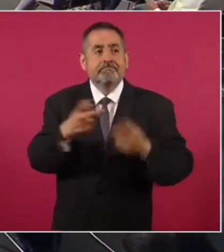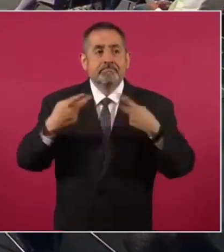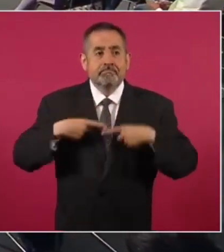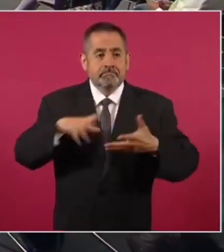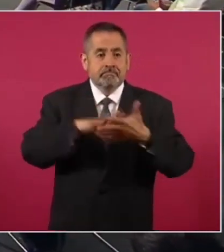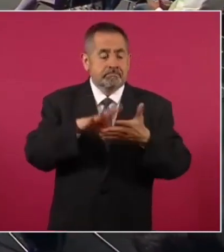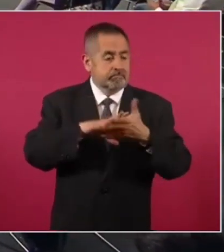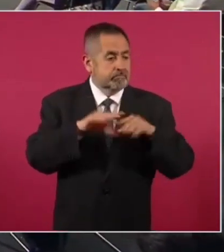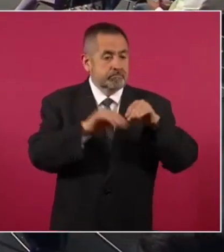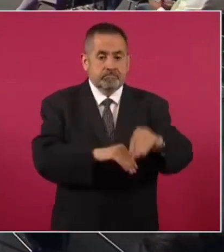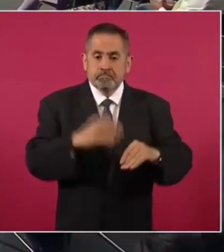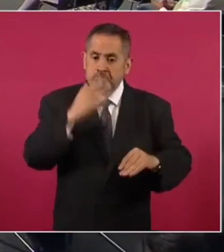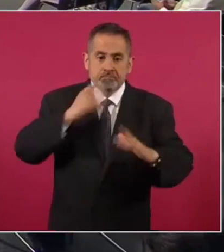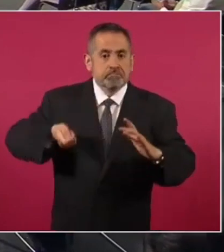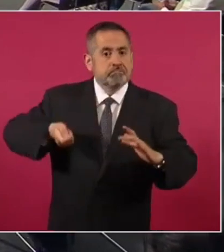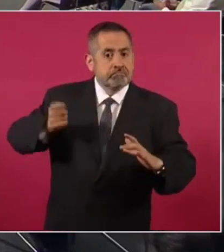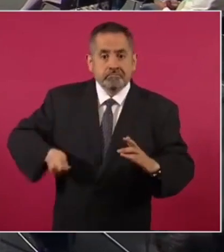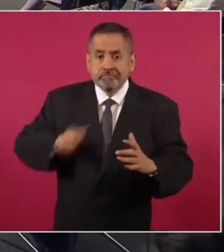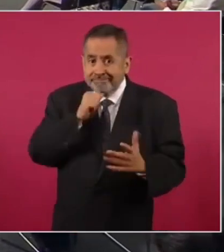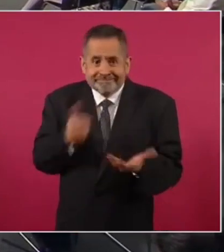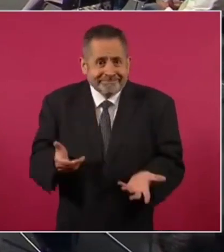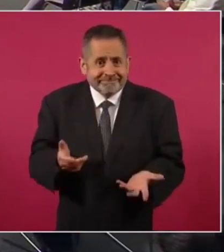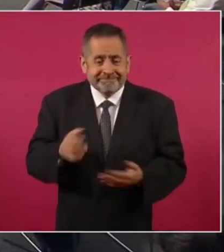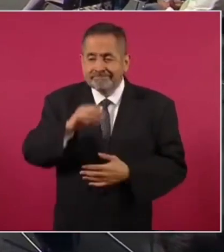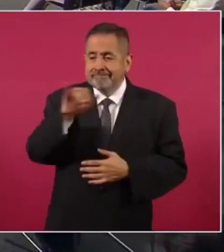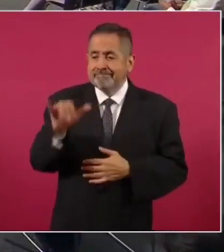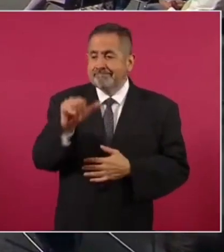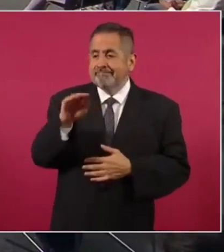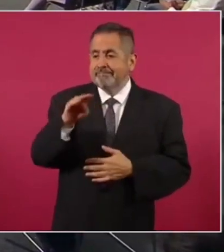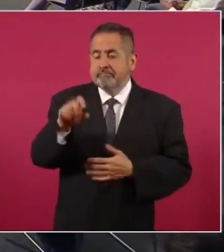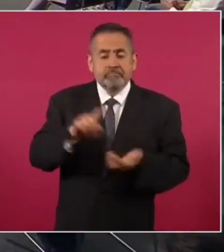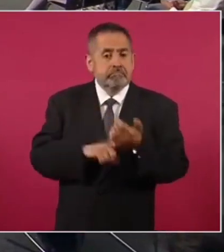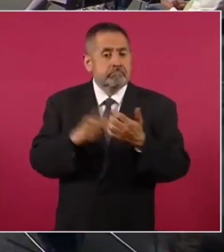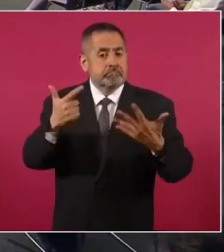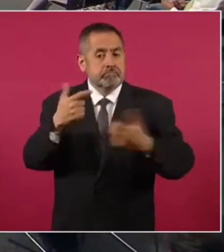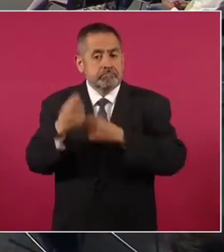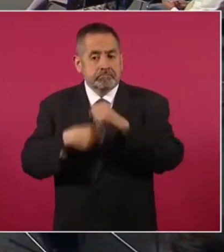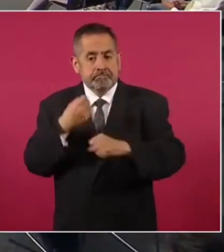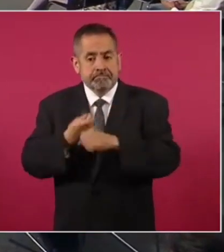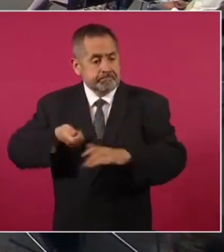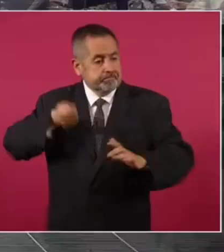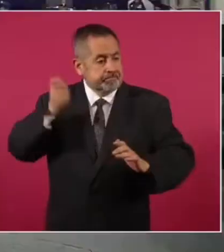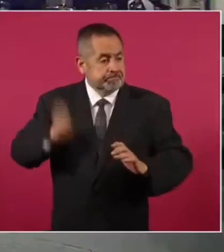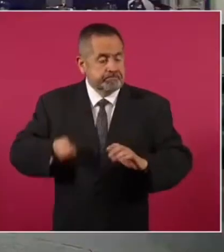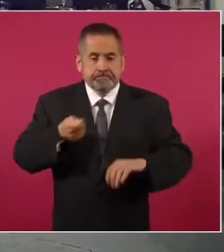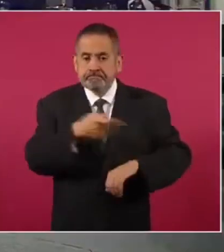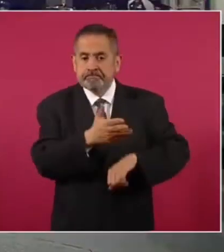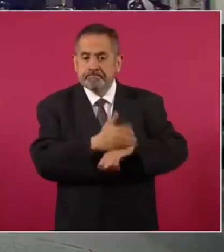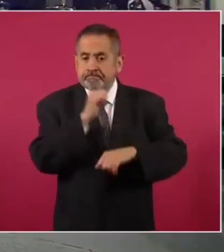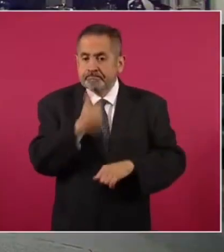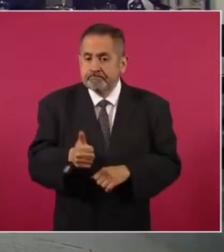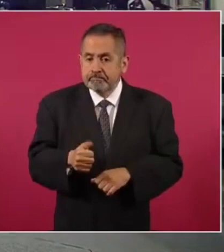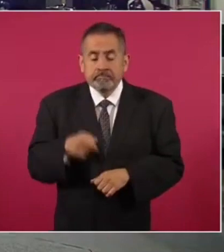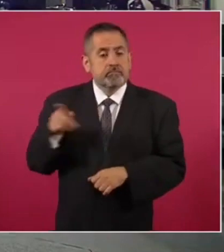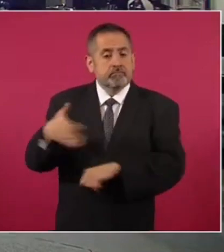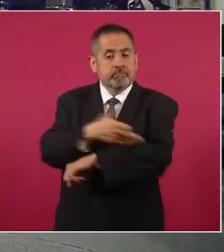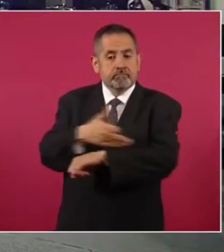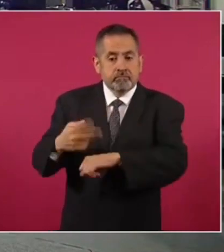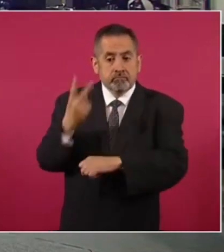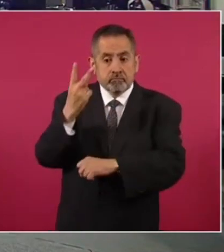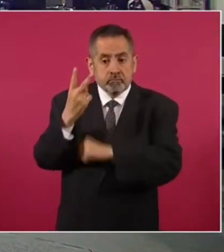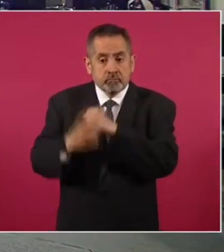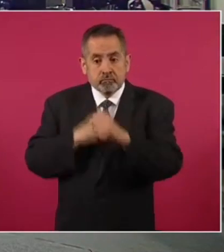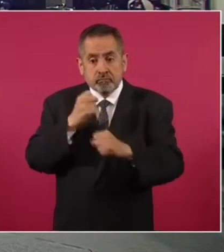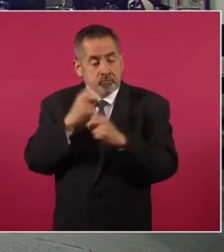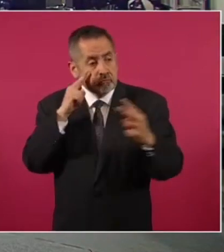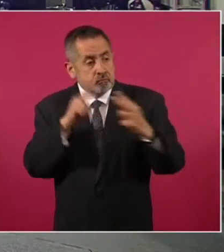cárcel, que no tienen sentencia, como Jaime, que tiene 7 años y que, bueno, al final sus familiares tienen 2 años que no lo ven porque